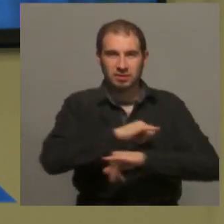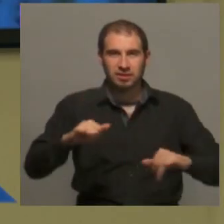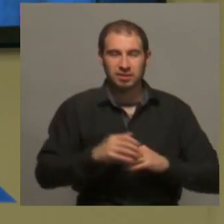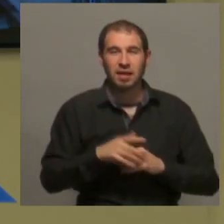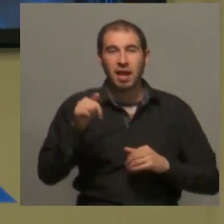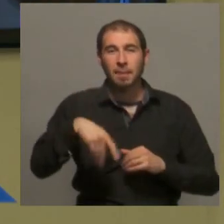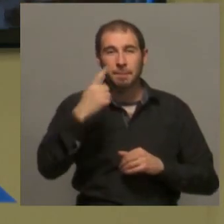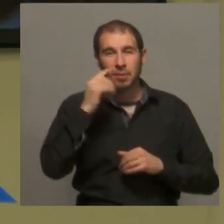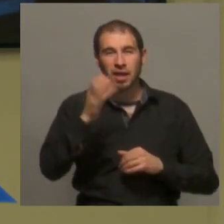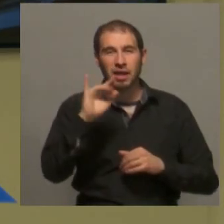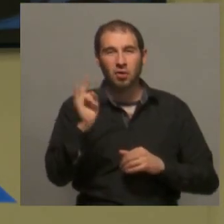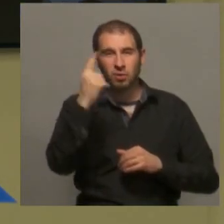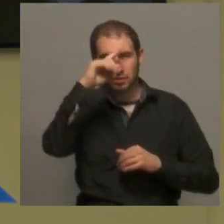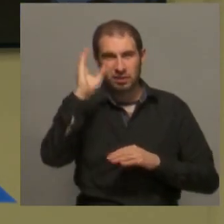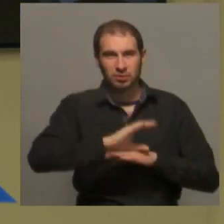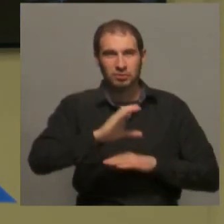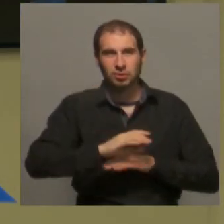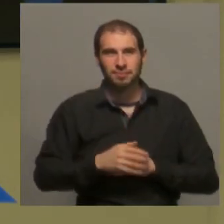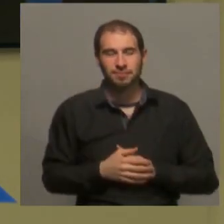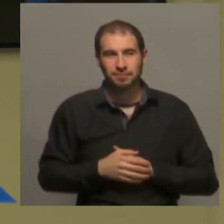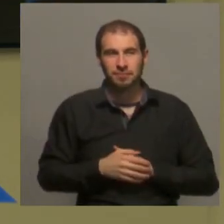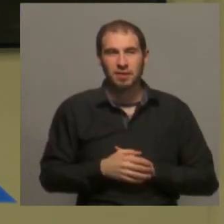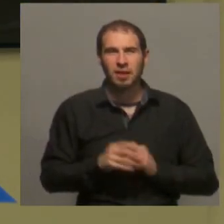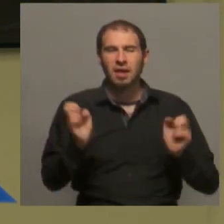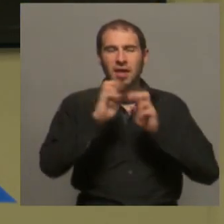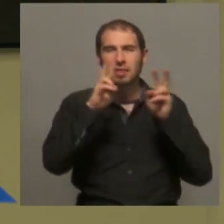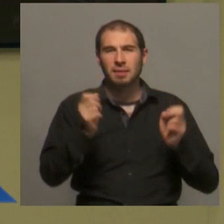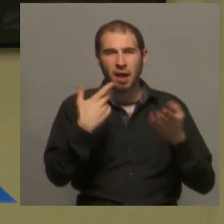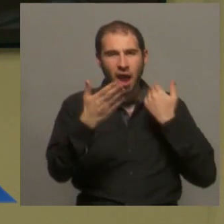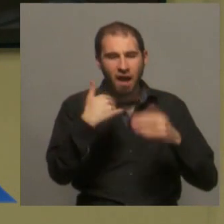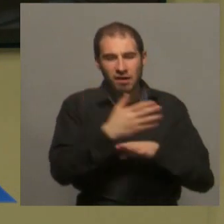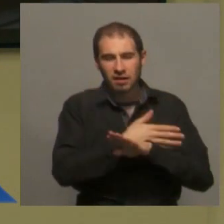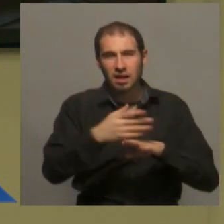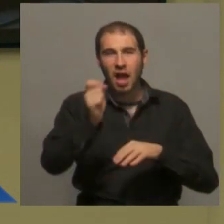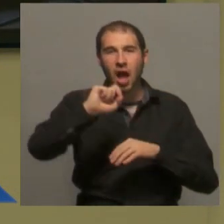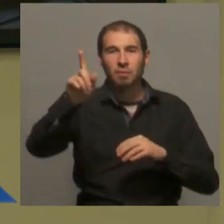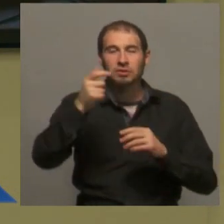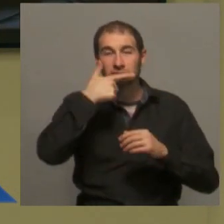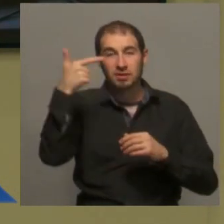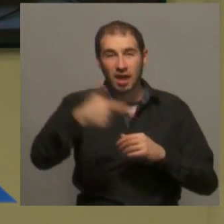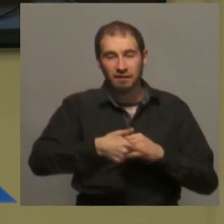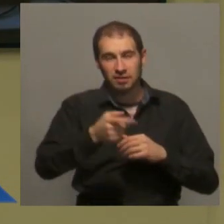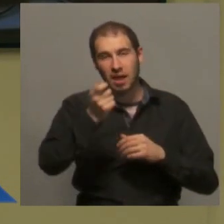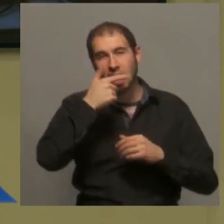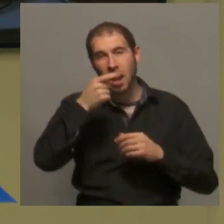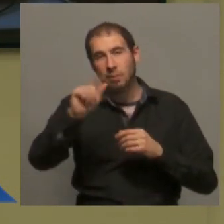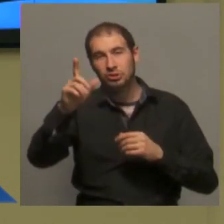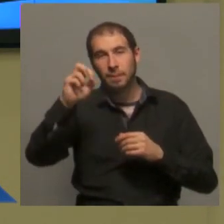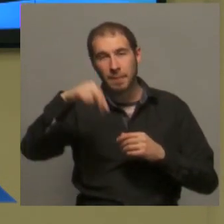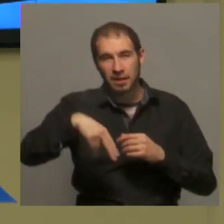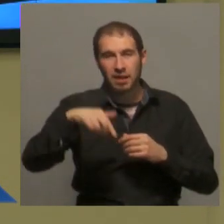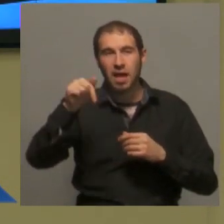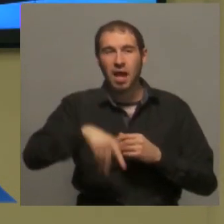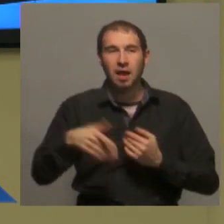Noticias en vivo en el canal de la Universidad Nacional de Cuyo y sobre el tema que venimos hablando, el aumento en los combustibles, el aumento del pan. Tengo el